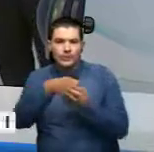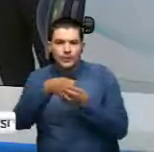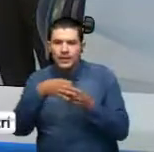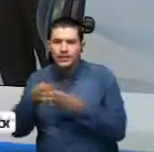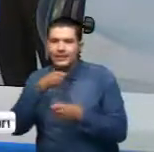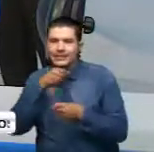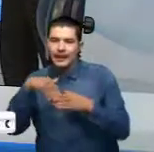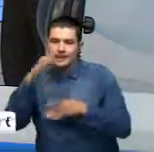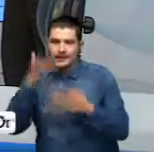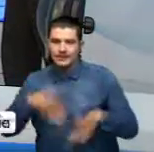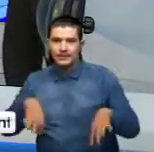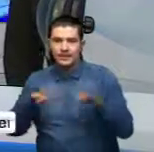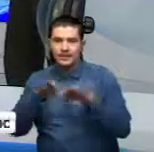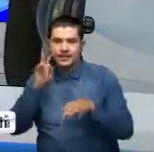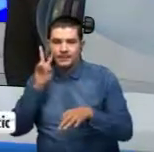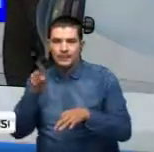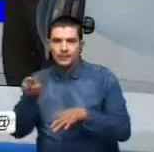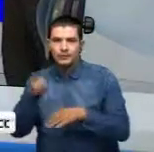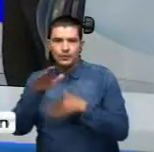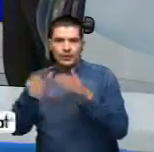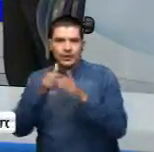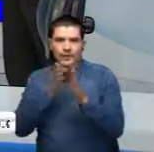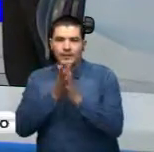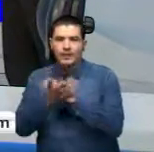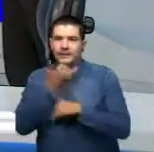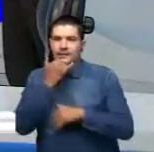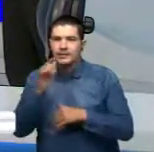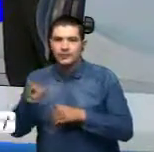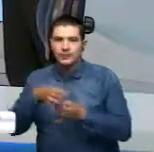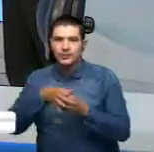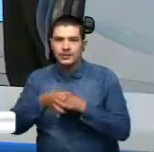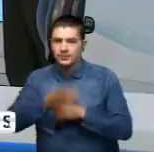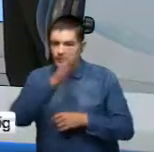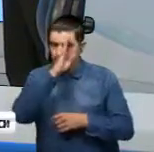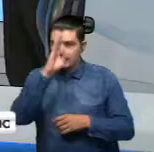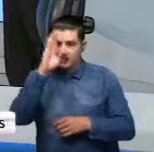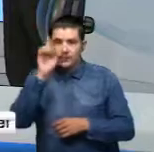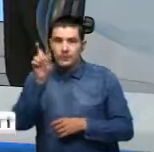Heriberto Mariscal tiene todos los detalles de lo que sucedió. Buenas tardes.